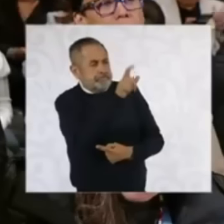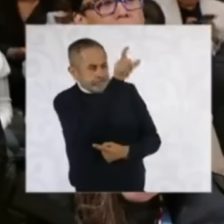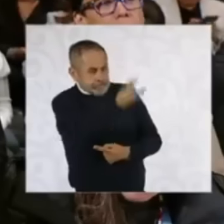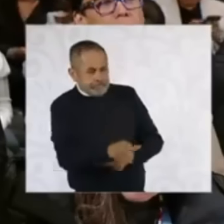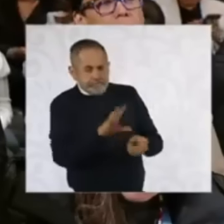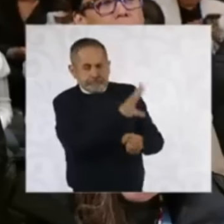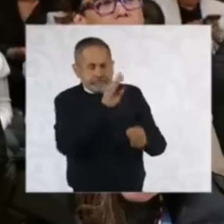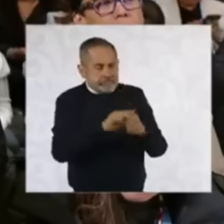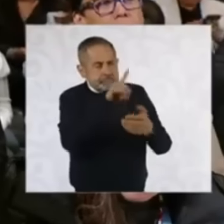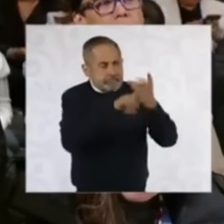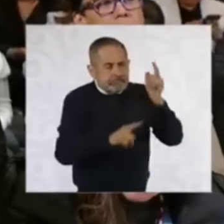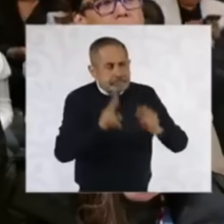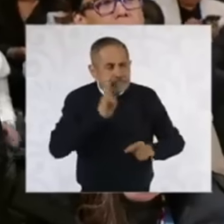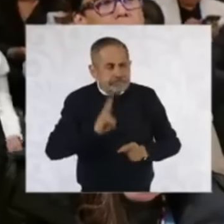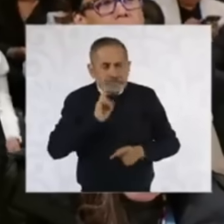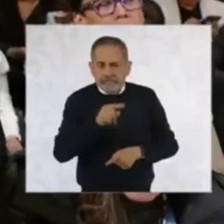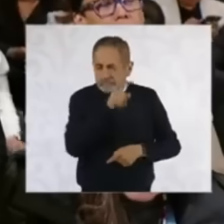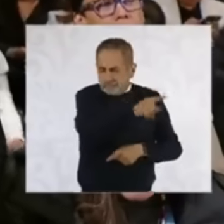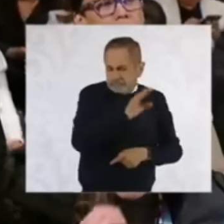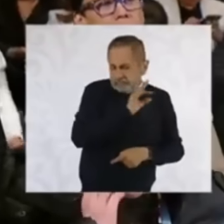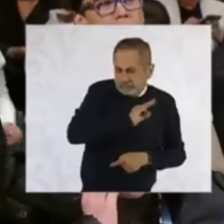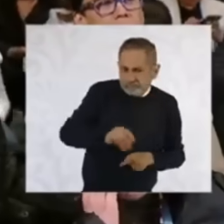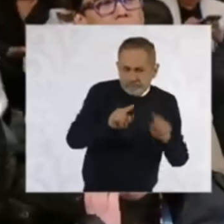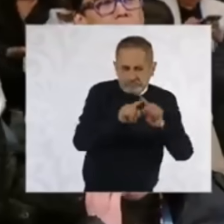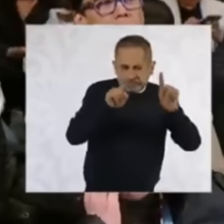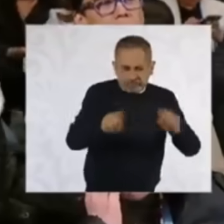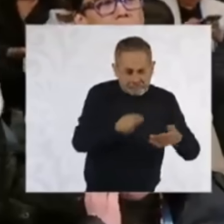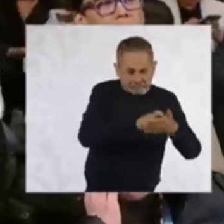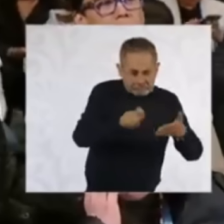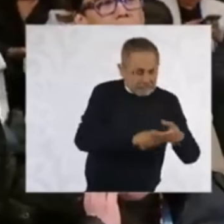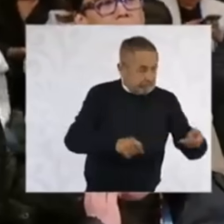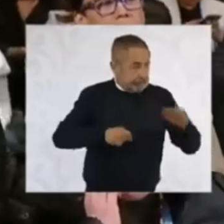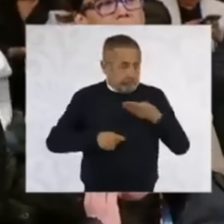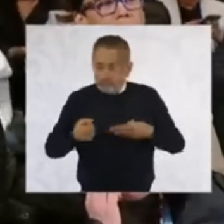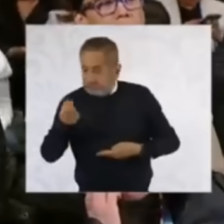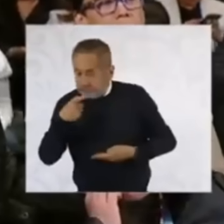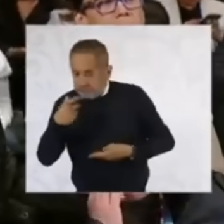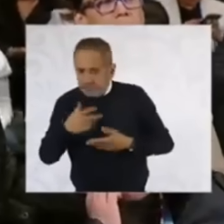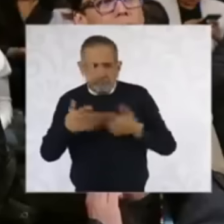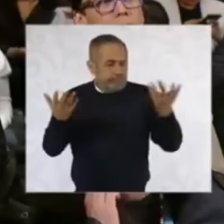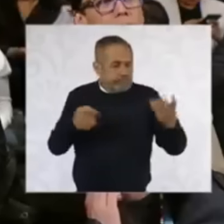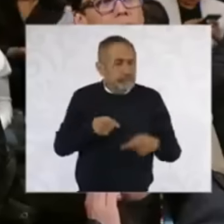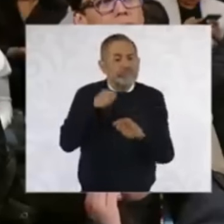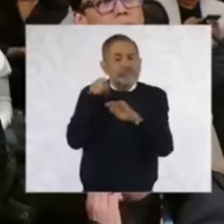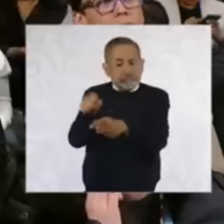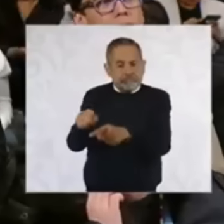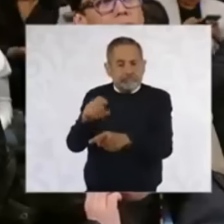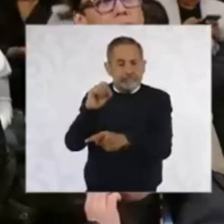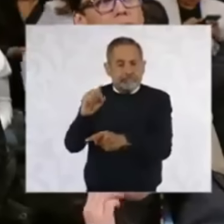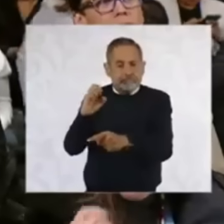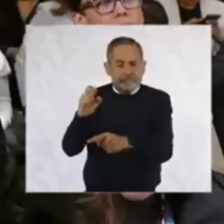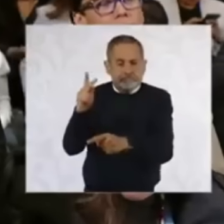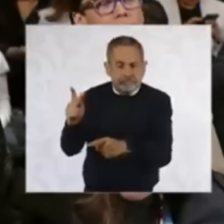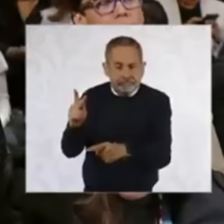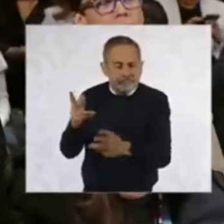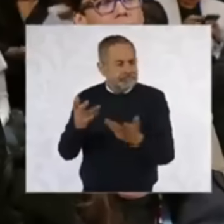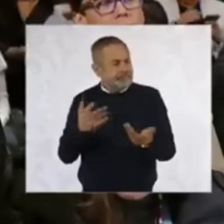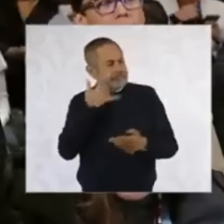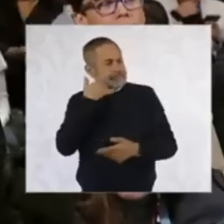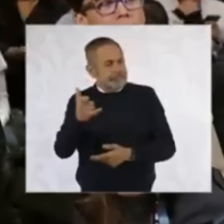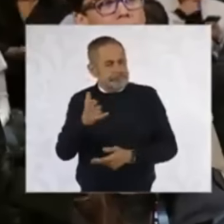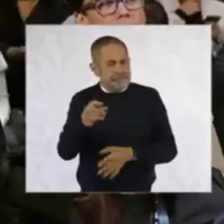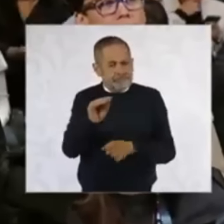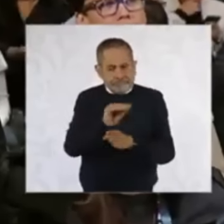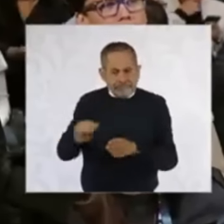Algún medicamento y obviamente este Registro Nacional de profesiones curiosamente está en la SEP y no está en la secretaría de salud